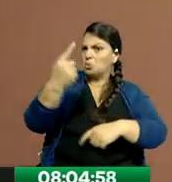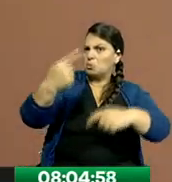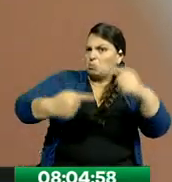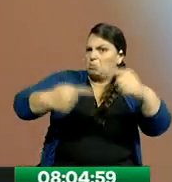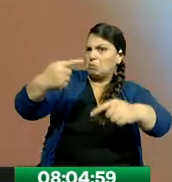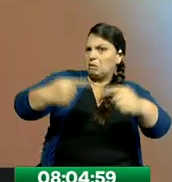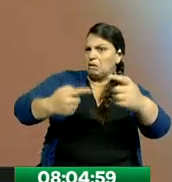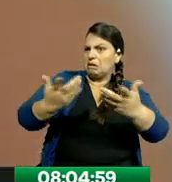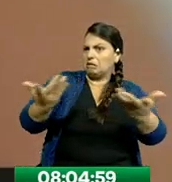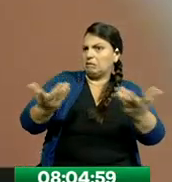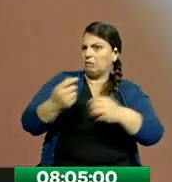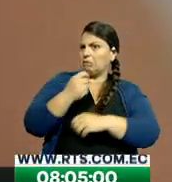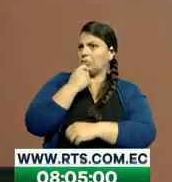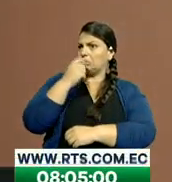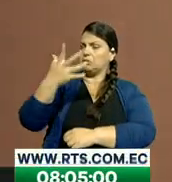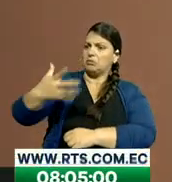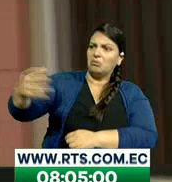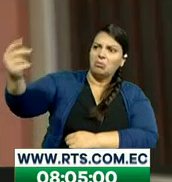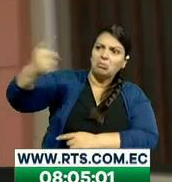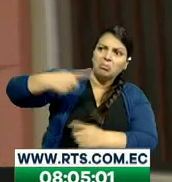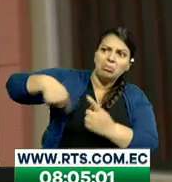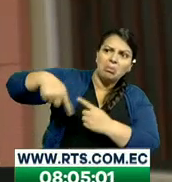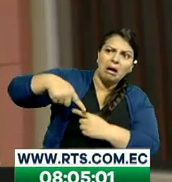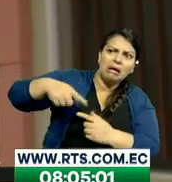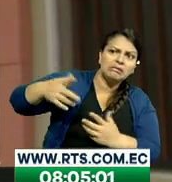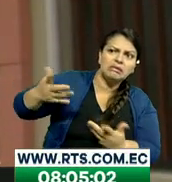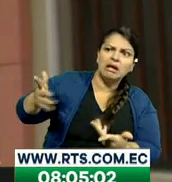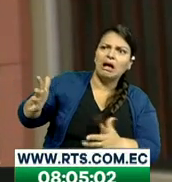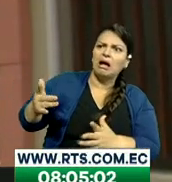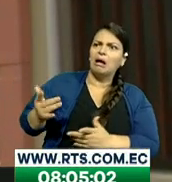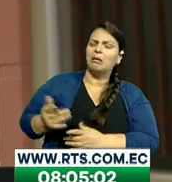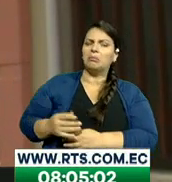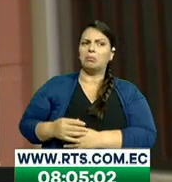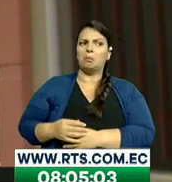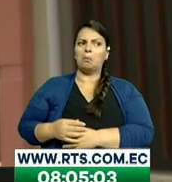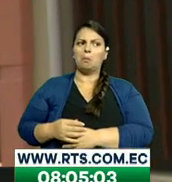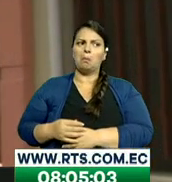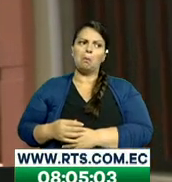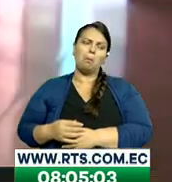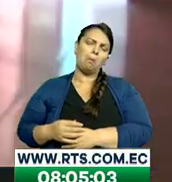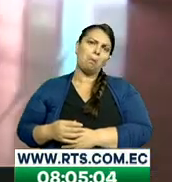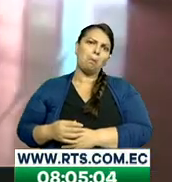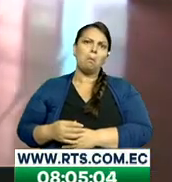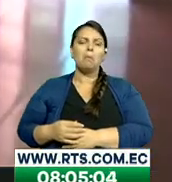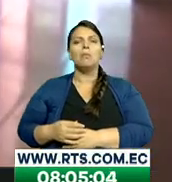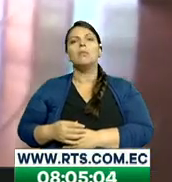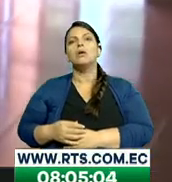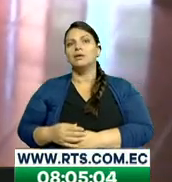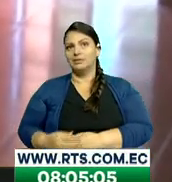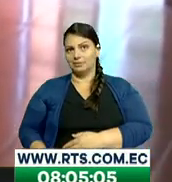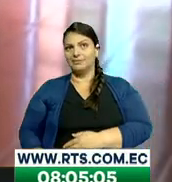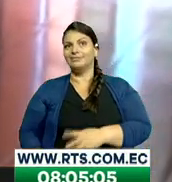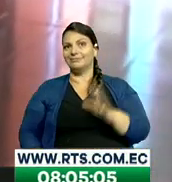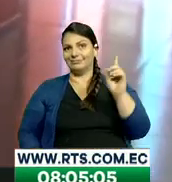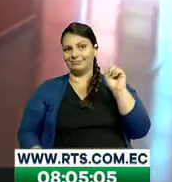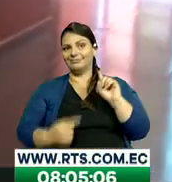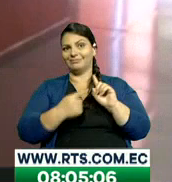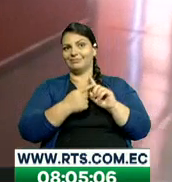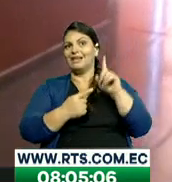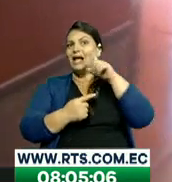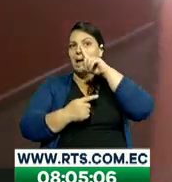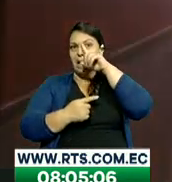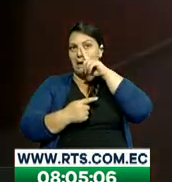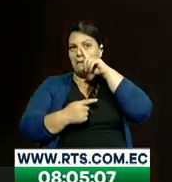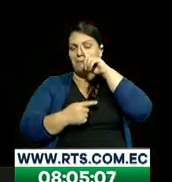estaba esperando que regrese y no regresaba. Luego de varias horas, una empleada del hostal decidió llamar a la fémina sin obtener